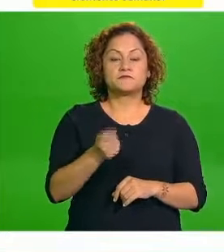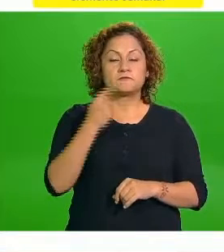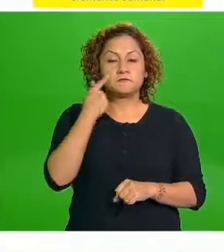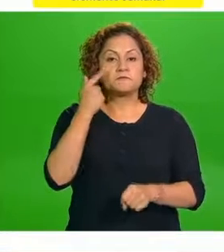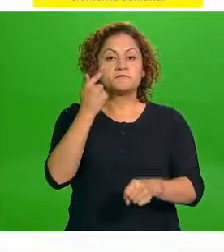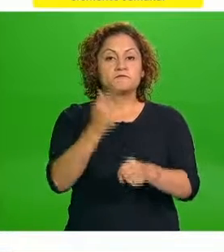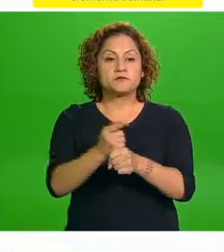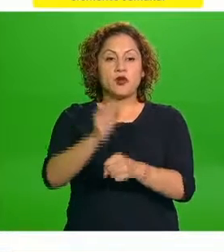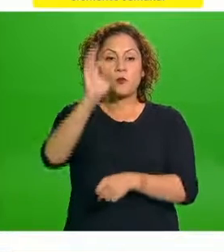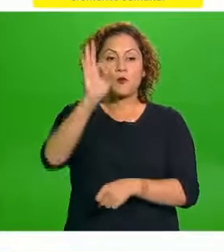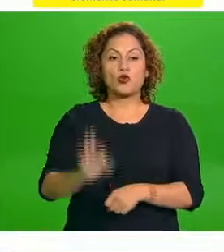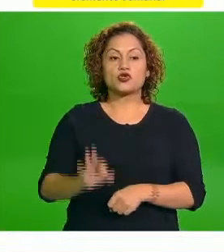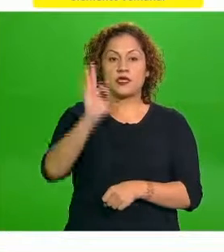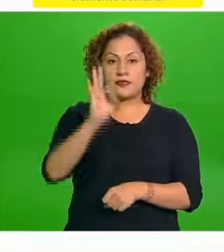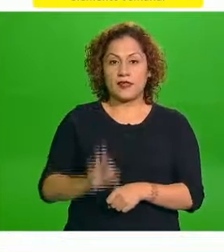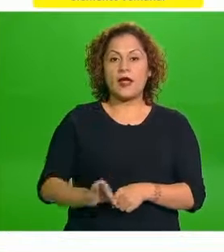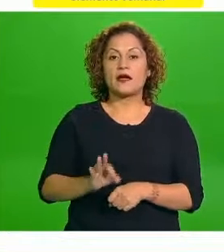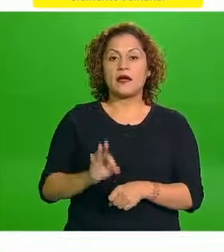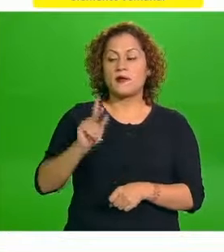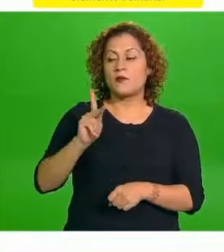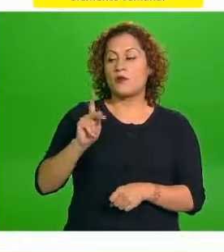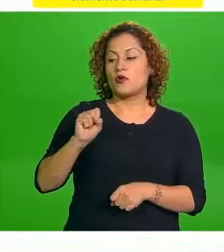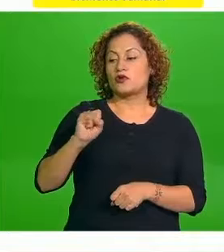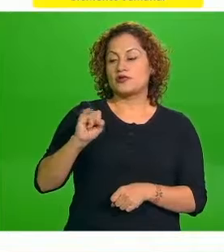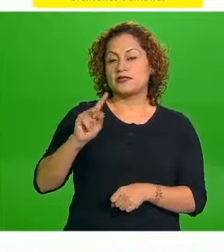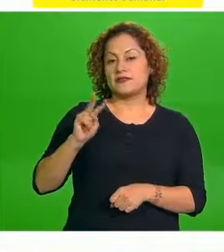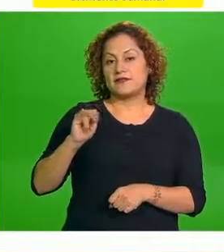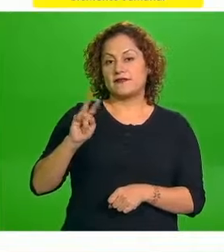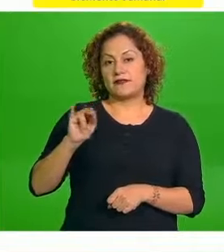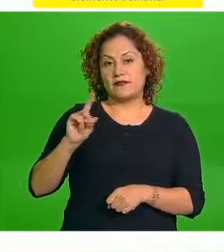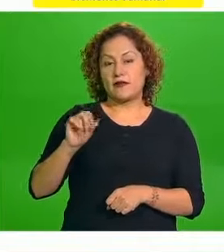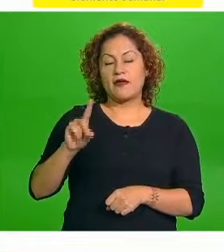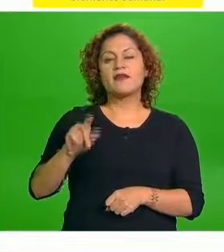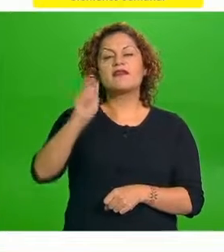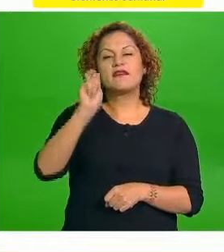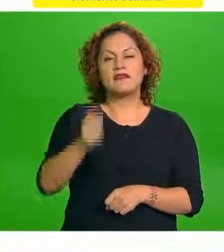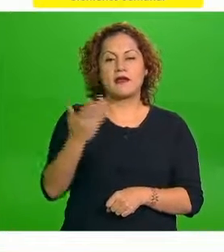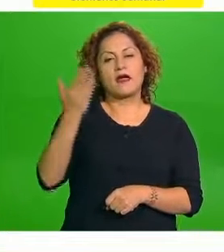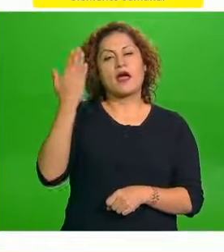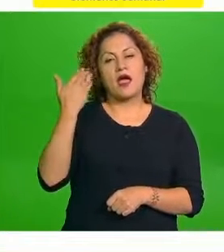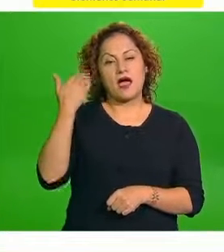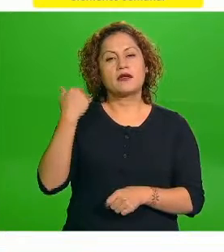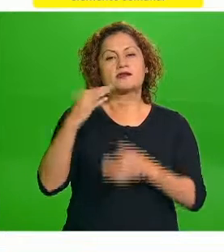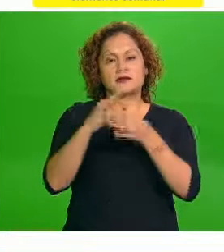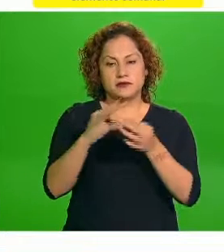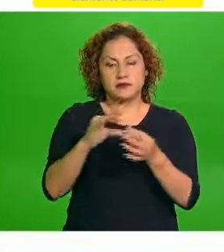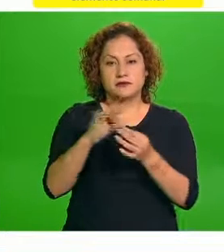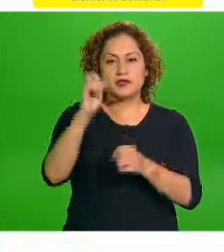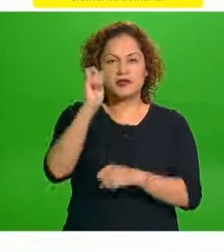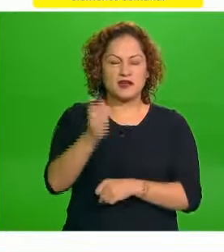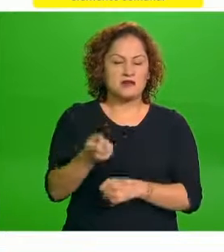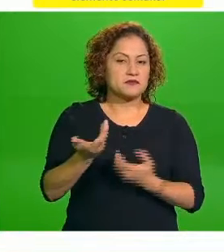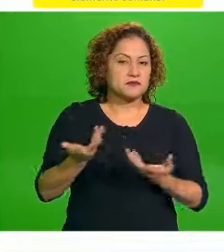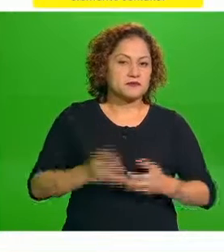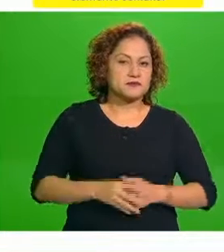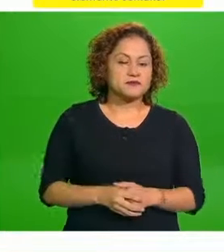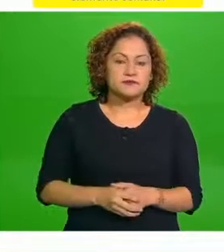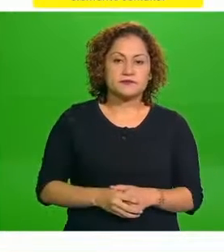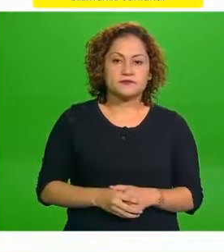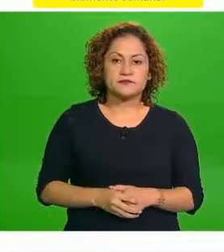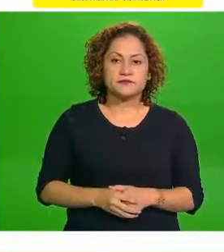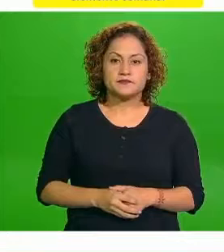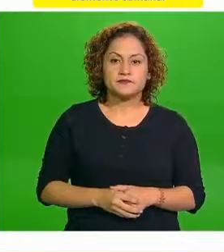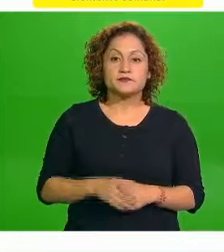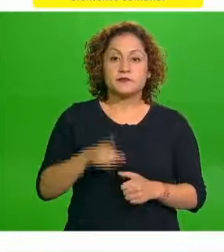Esto ya se ha explicado en otros momentos. Este porcentaje o índice de positividad nos sirve de